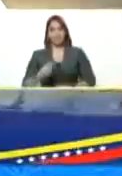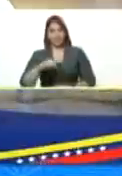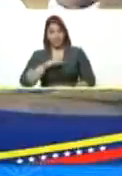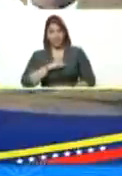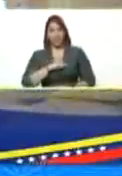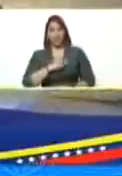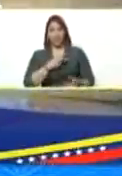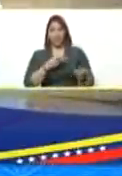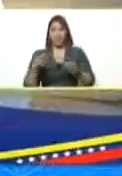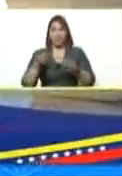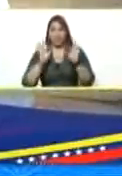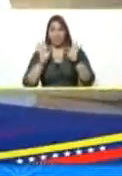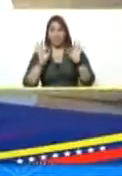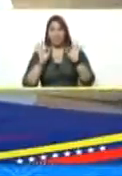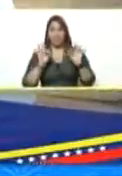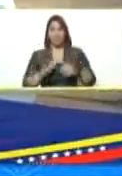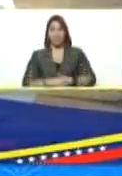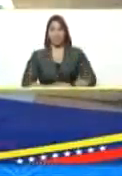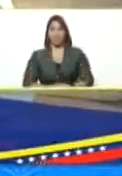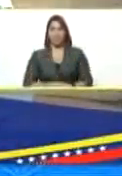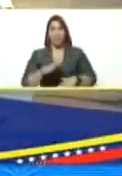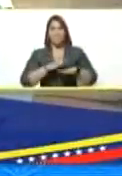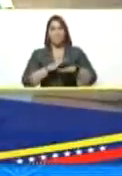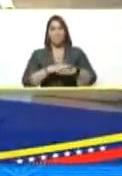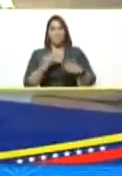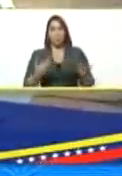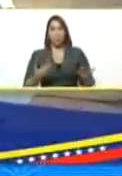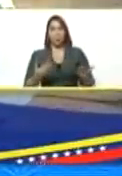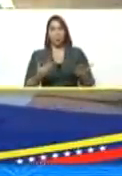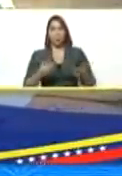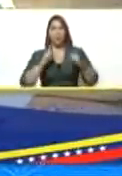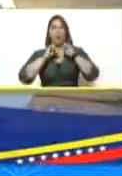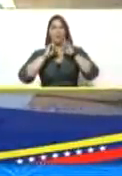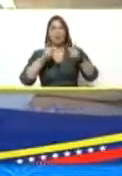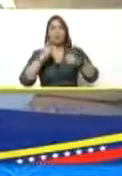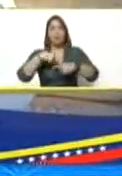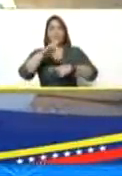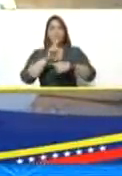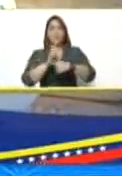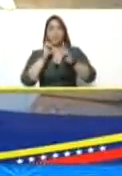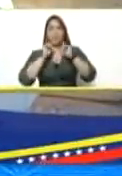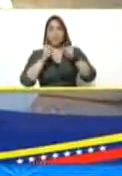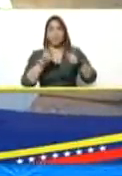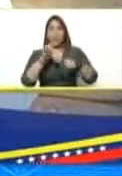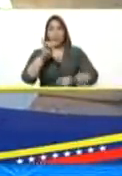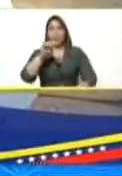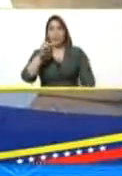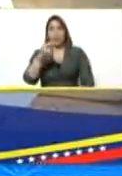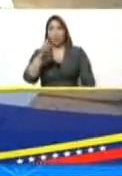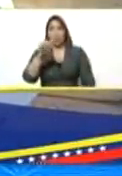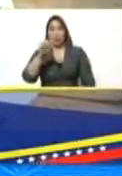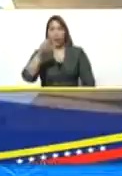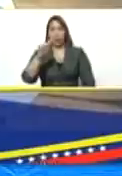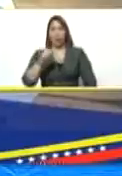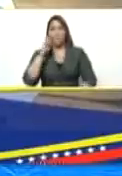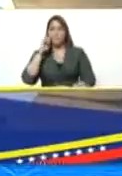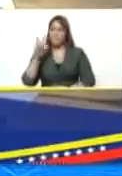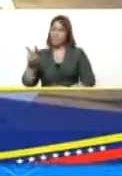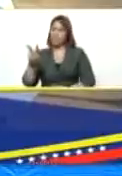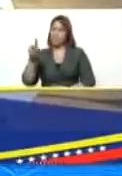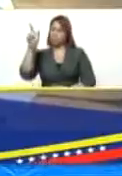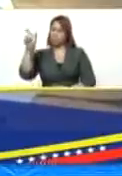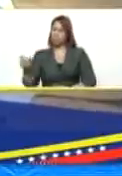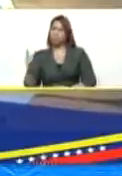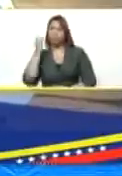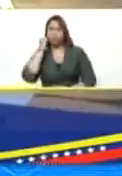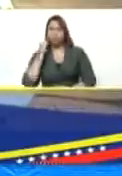La invité especialmente, porque subiendo por la avenida principal de La Yaguara, vi la vía